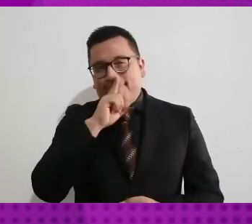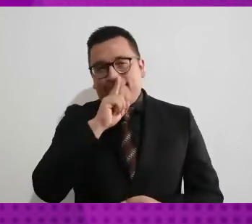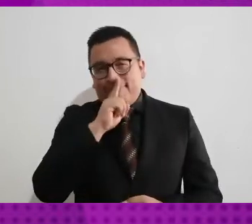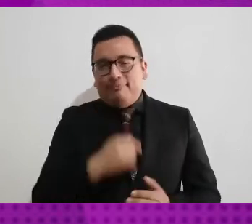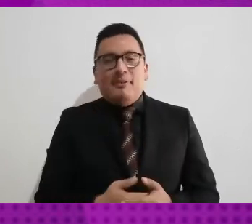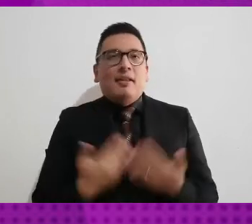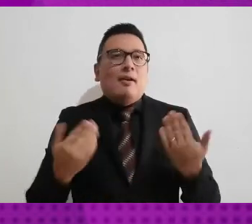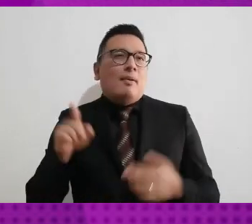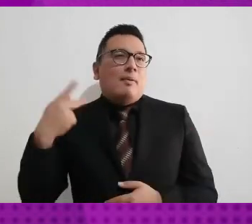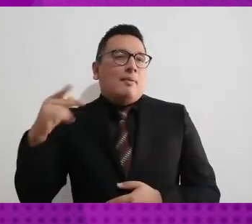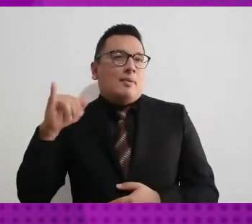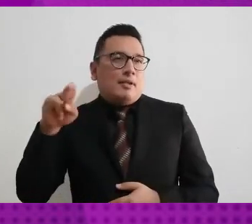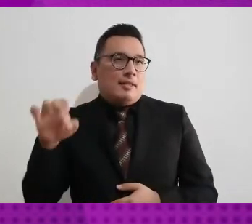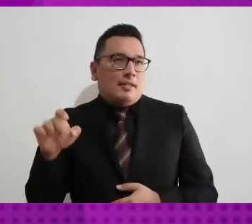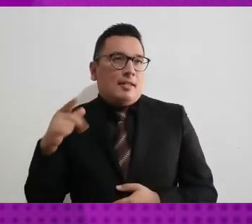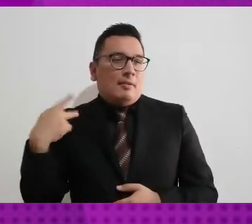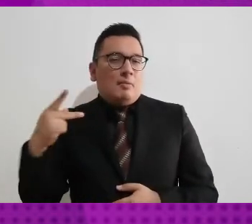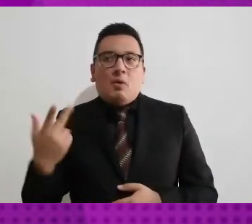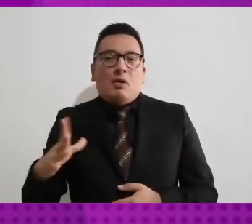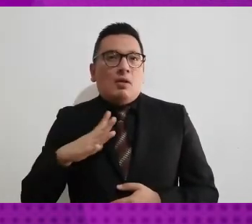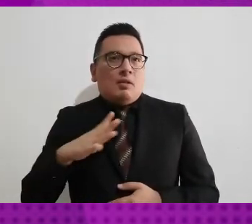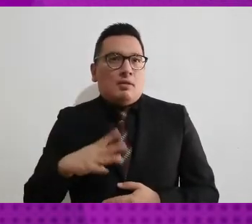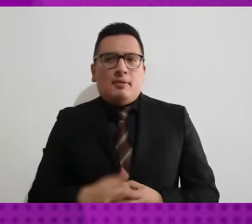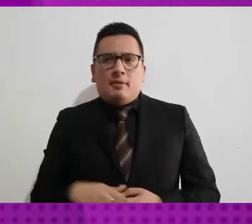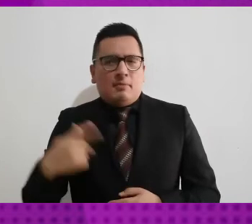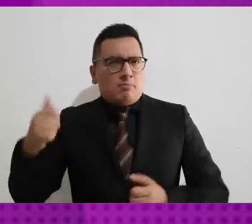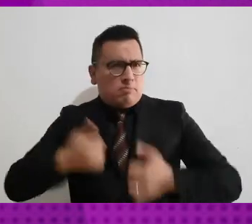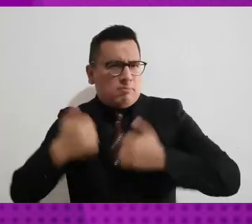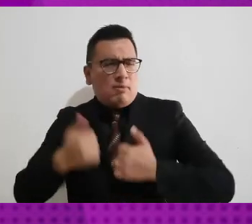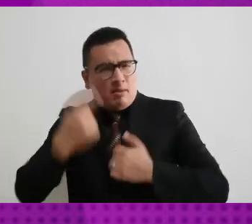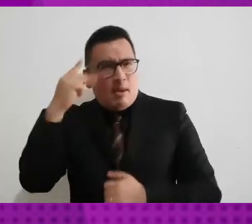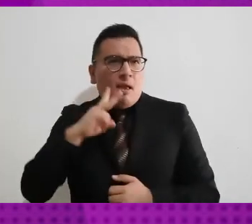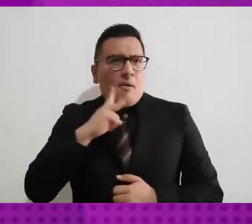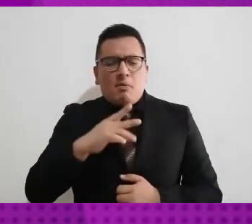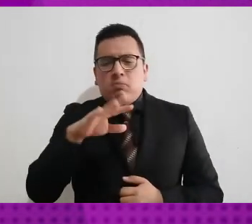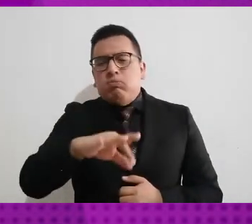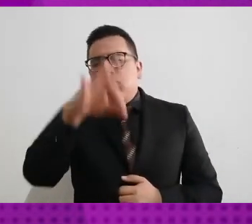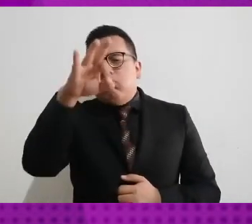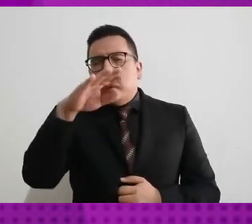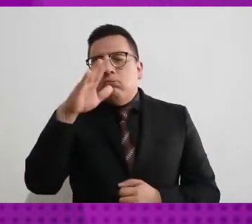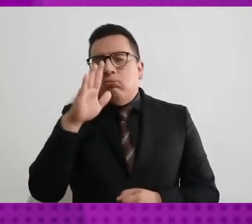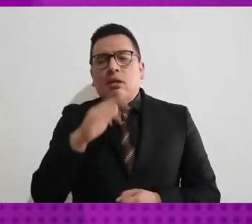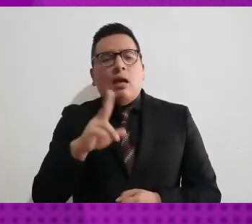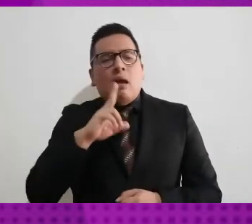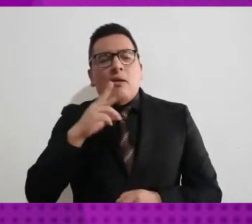hace a través del Instituto Nacional Electoral un concurso público abierto para elegir a los mejores perfiles, a los que